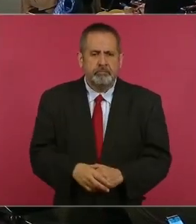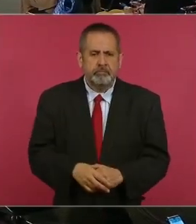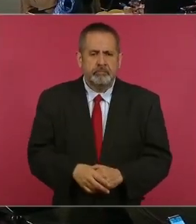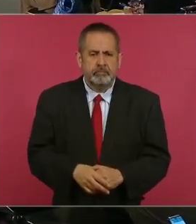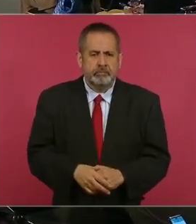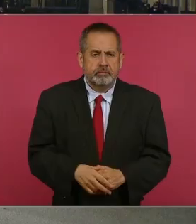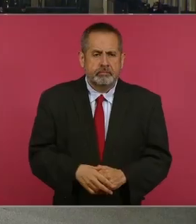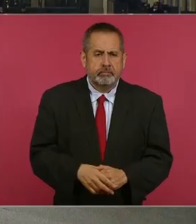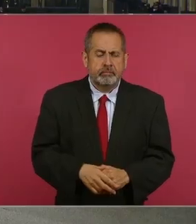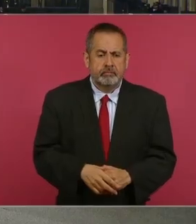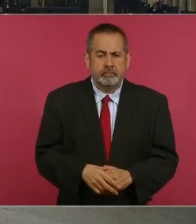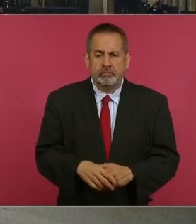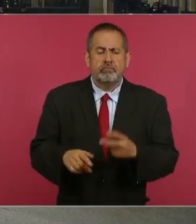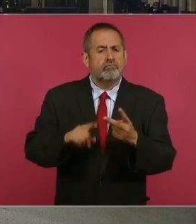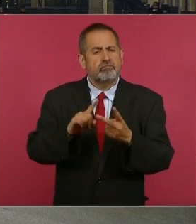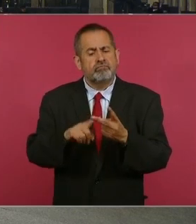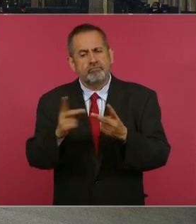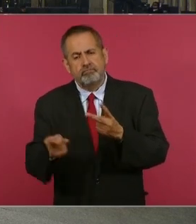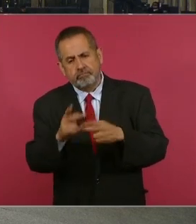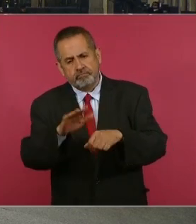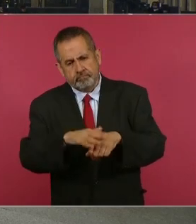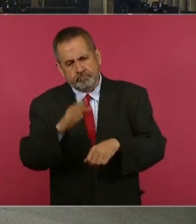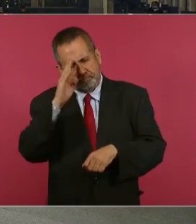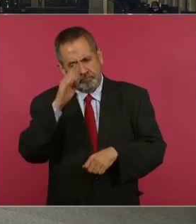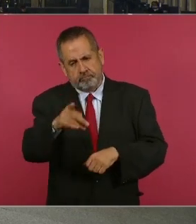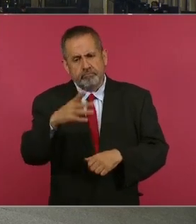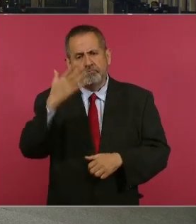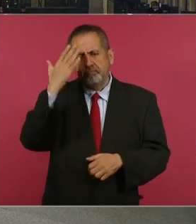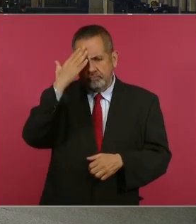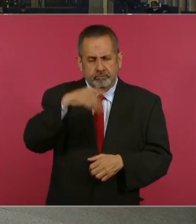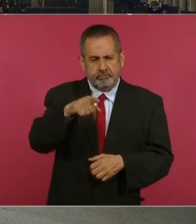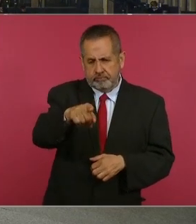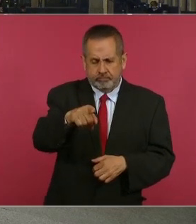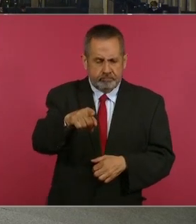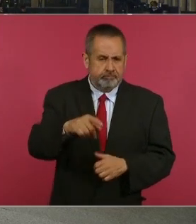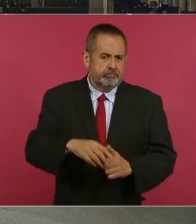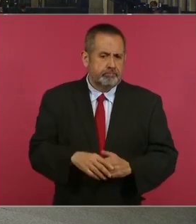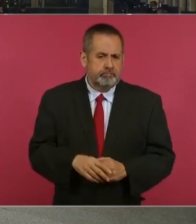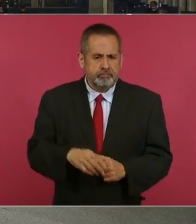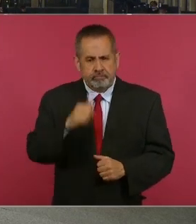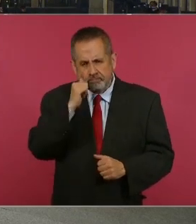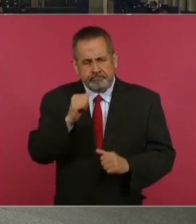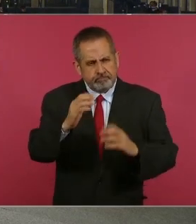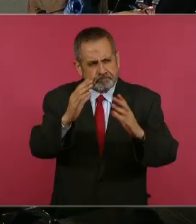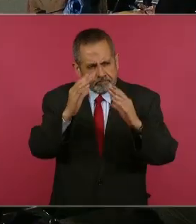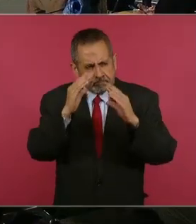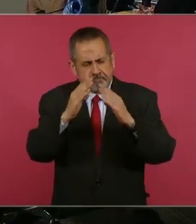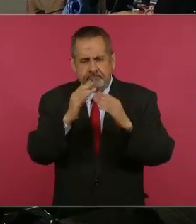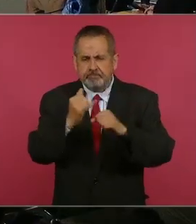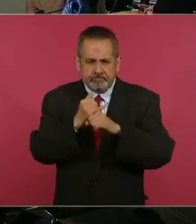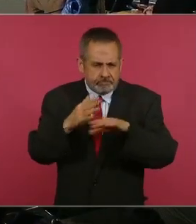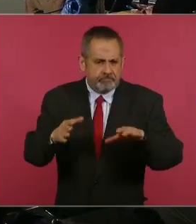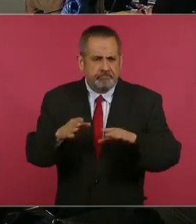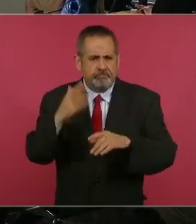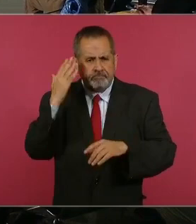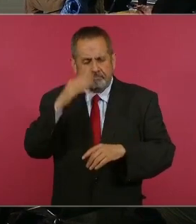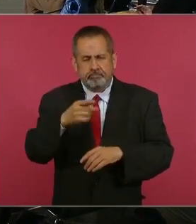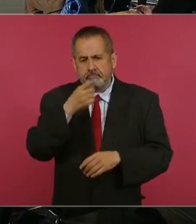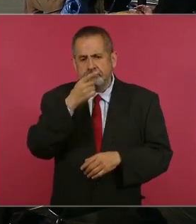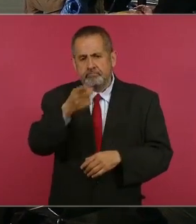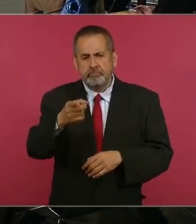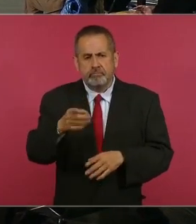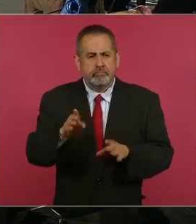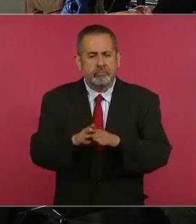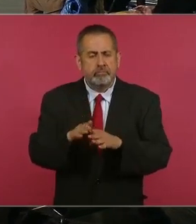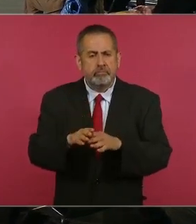bien, señor. Tengo una pregunta más, señor. Señor Bueno, sabemos que usted nos ha adiestrado, nos ha informado. Dicen por ahí, usted no